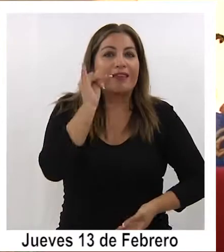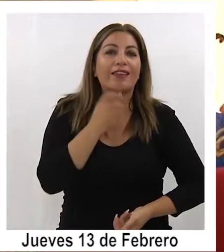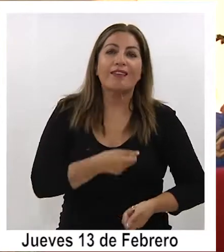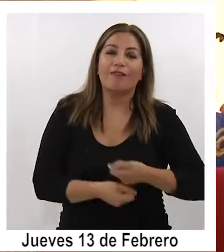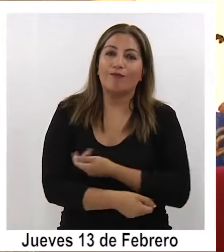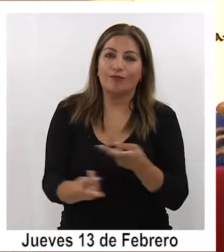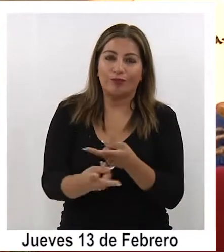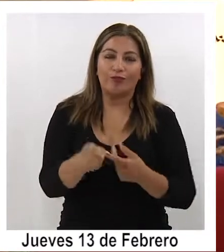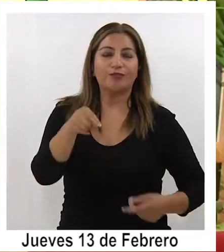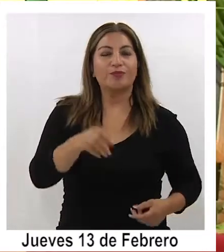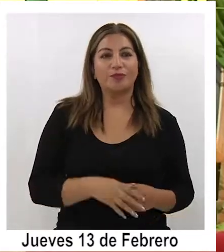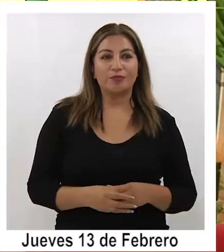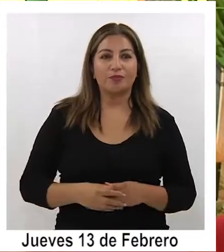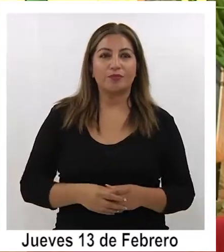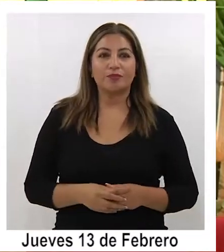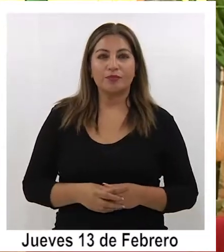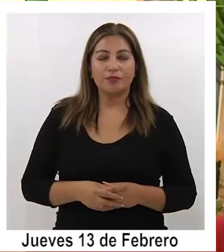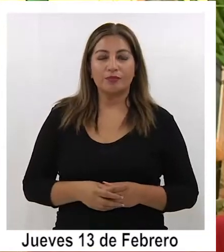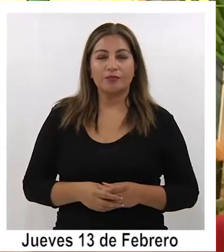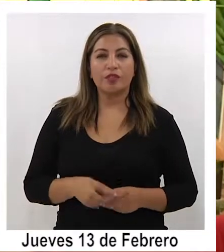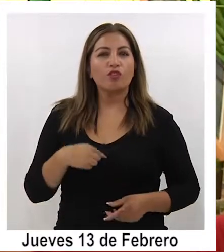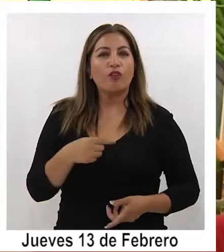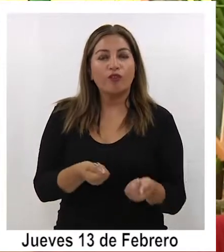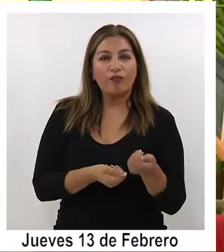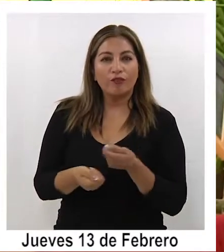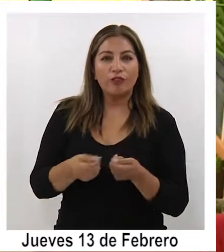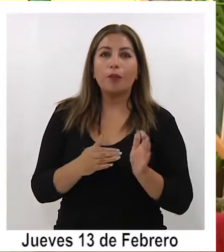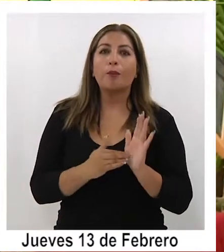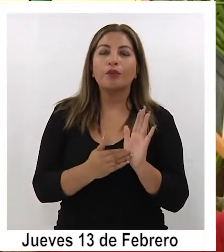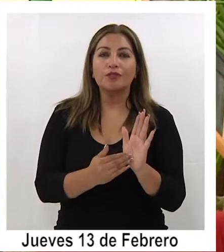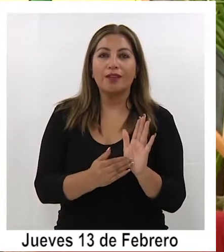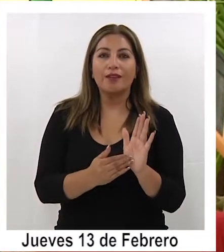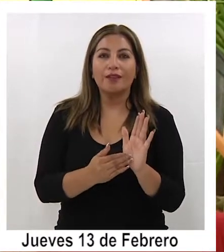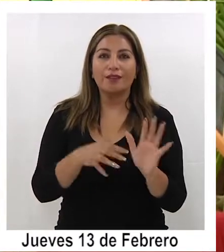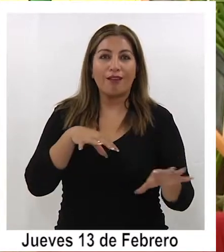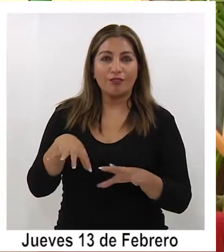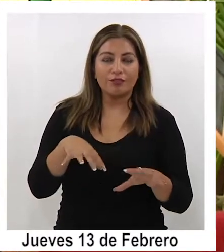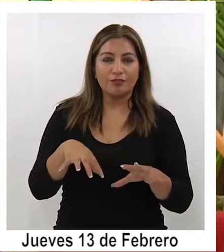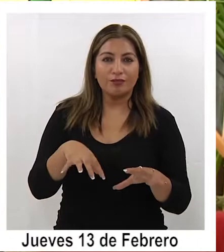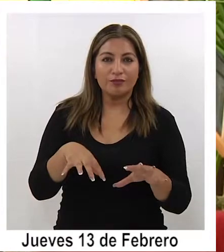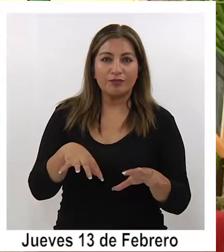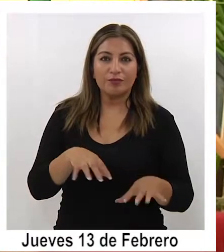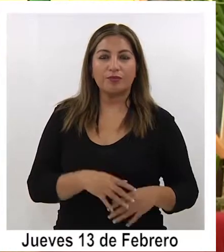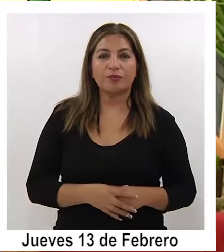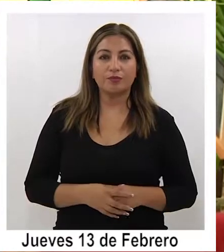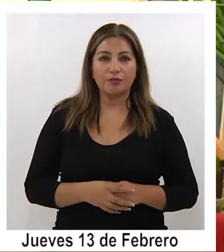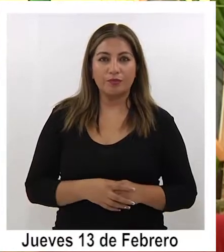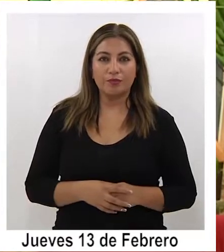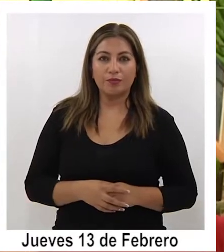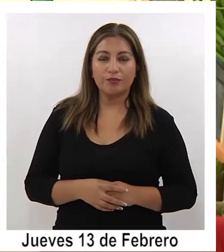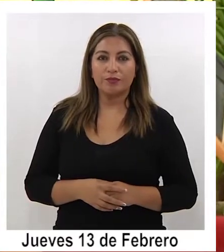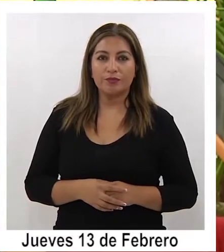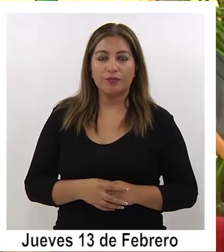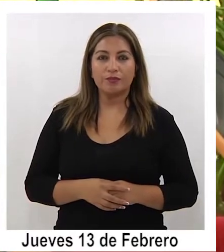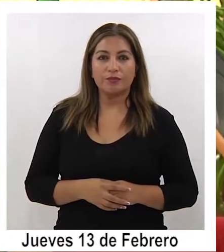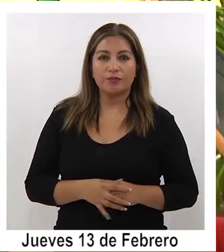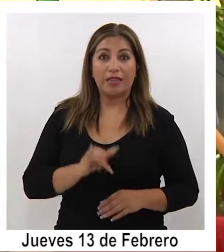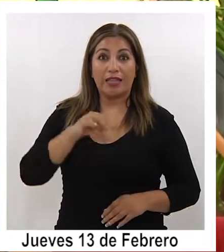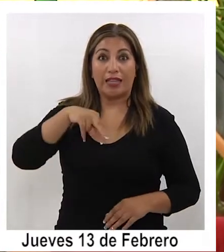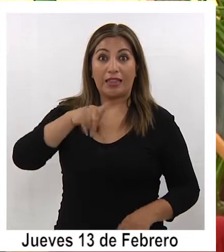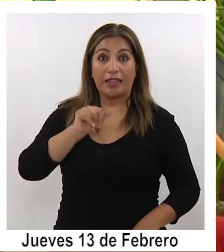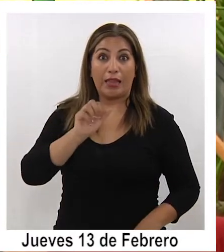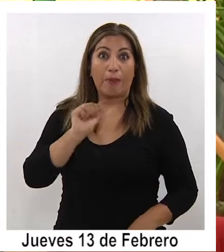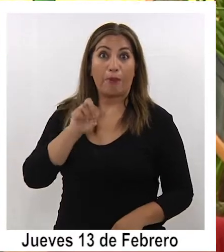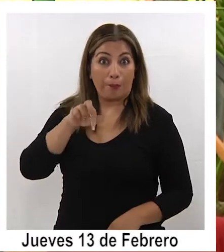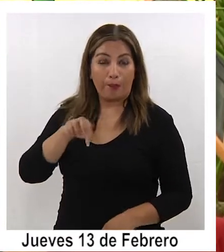venderlo al público acá en la ciudad. Acá vengo a vender, a demostrar nuestros productos y también con la ayuda de